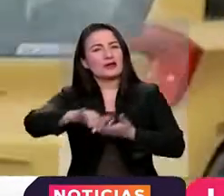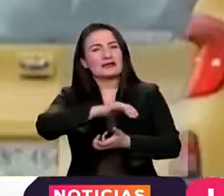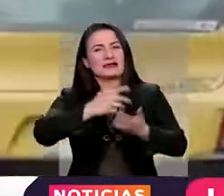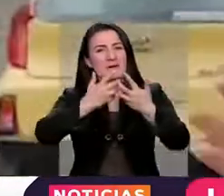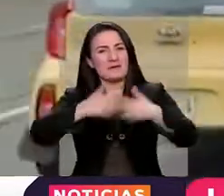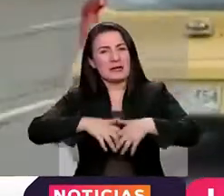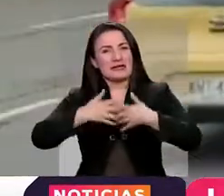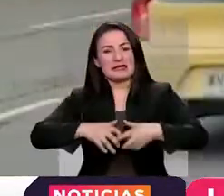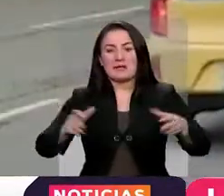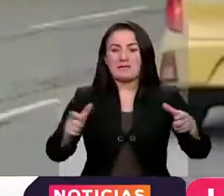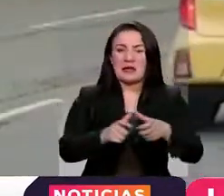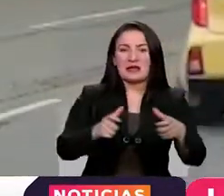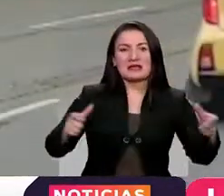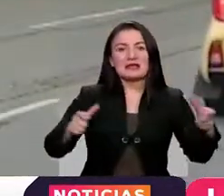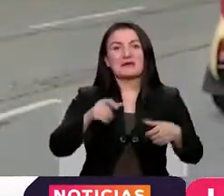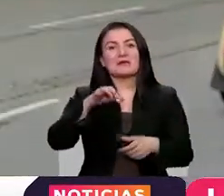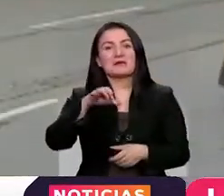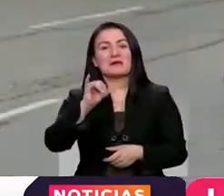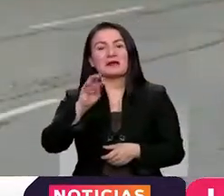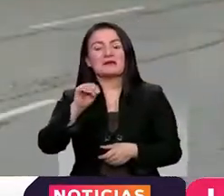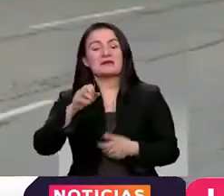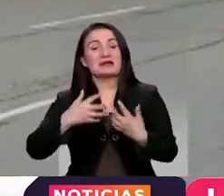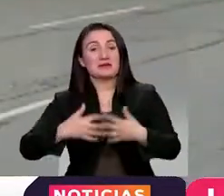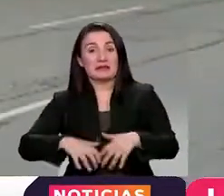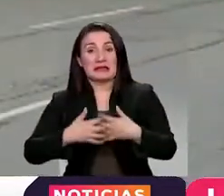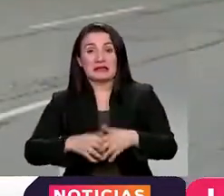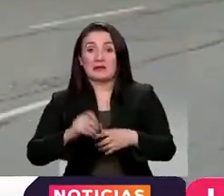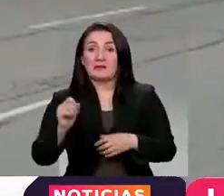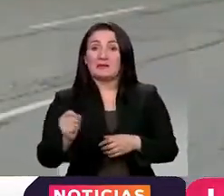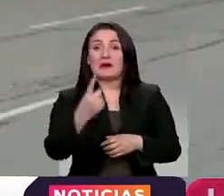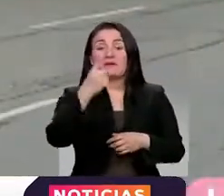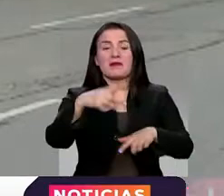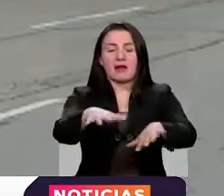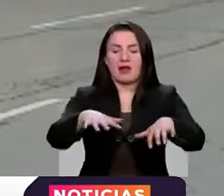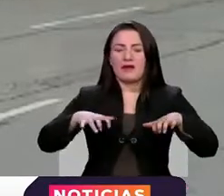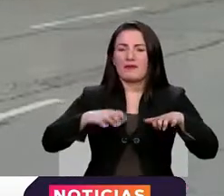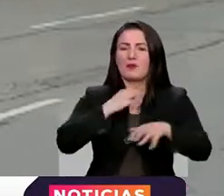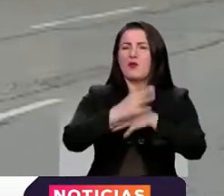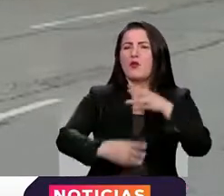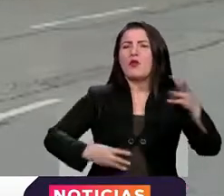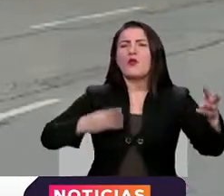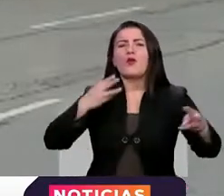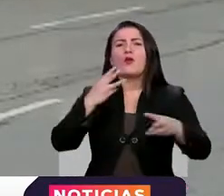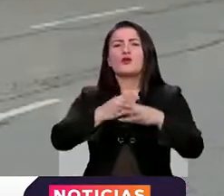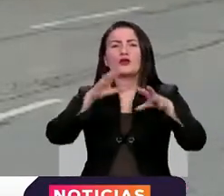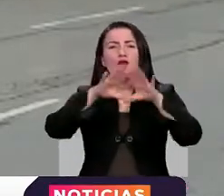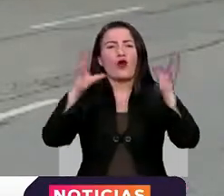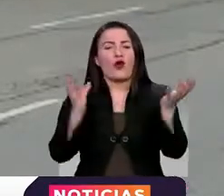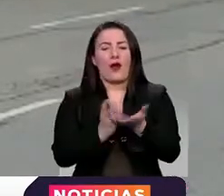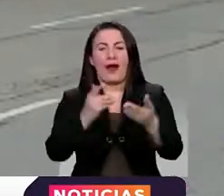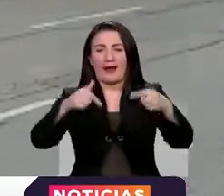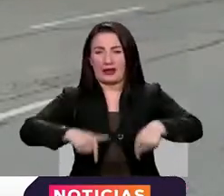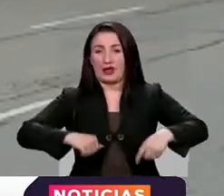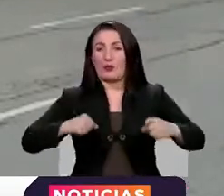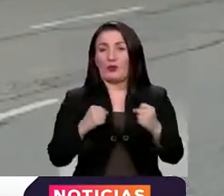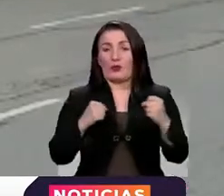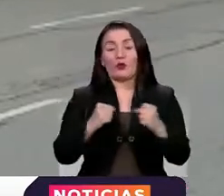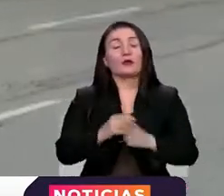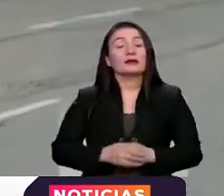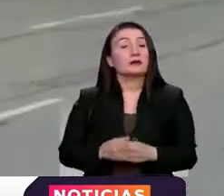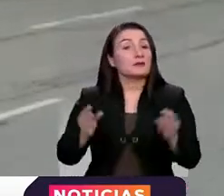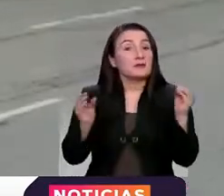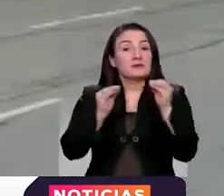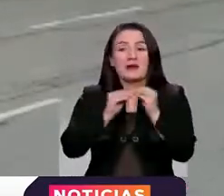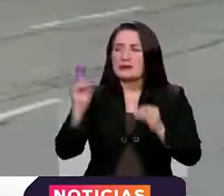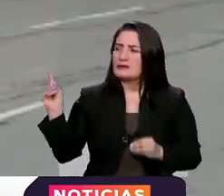de pequeñas y medianas empresas, se llevó a cabo este primer evento de talla mundial en nuestra ciudad. Les cuento además que se